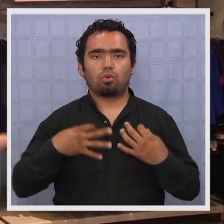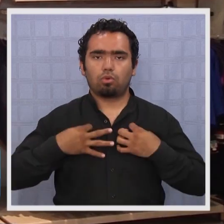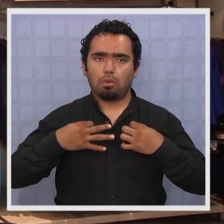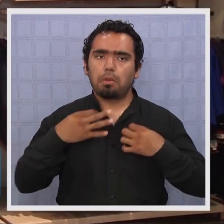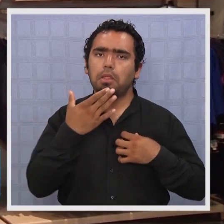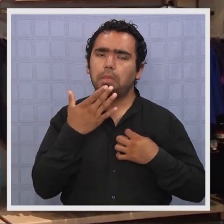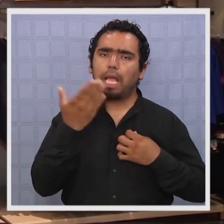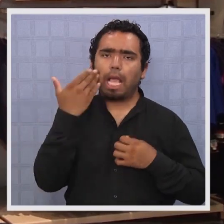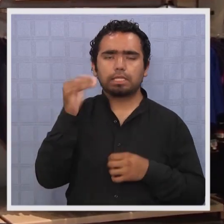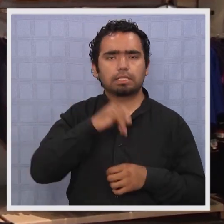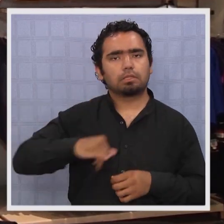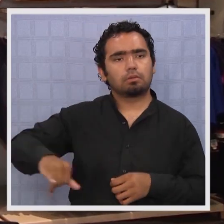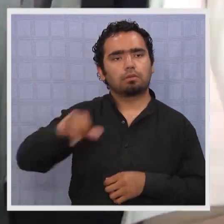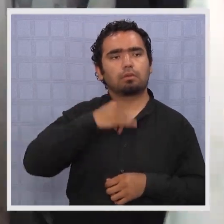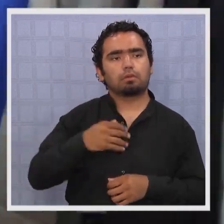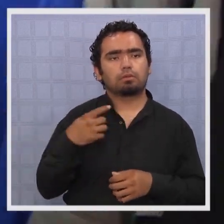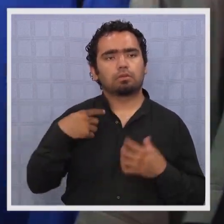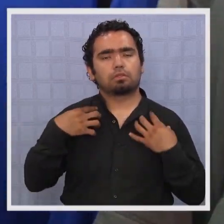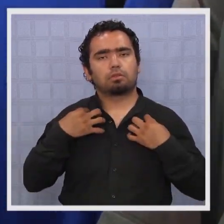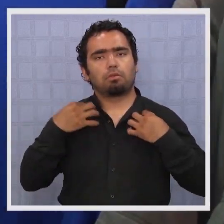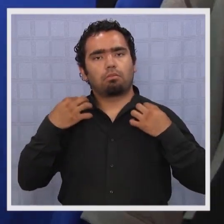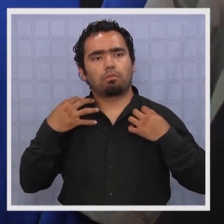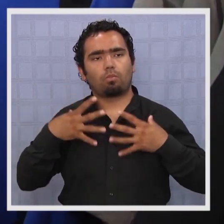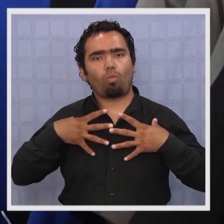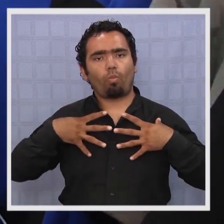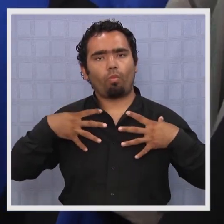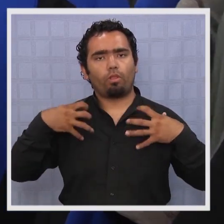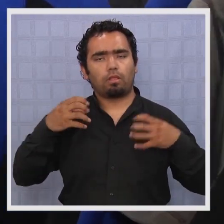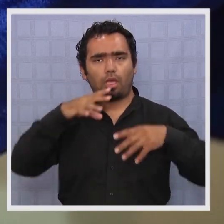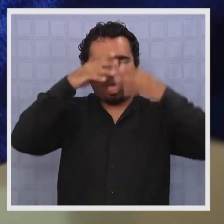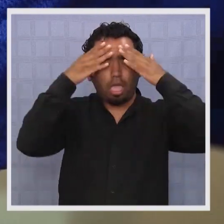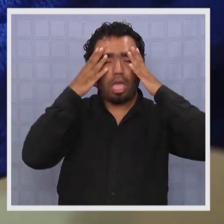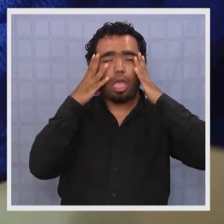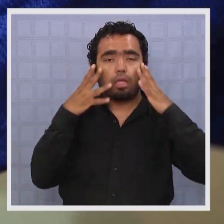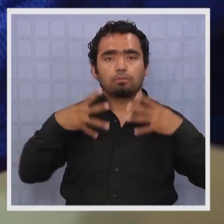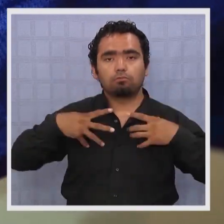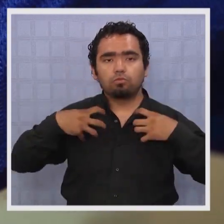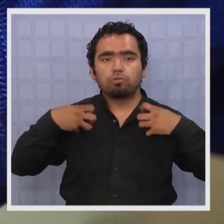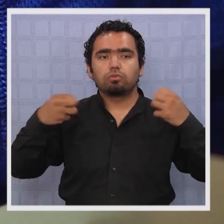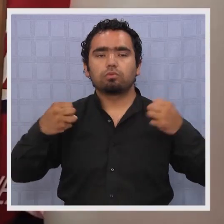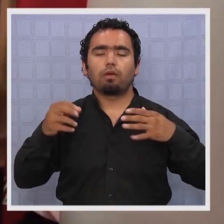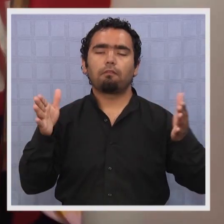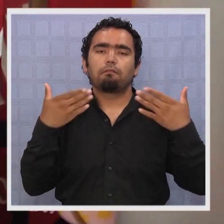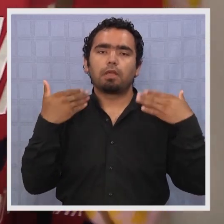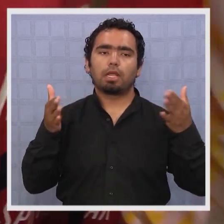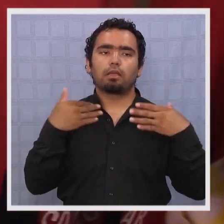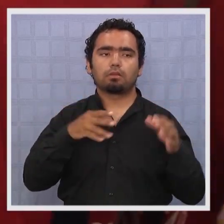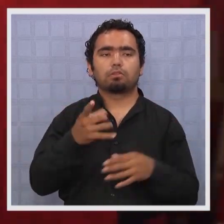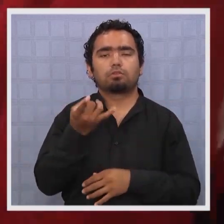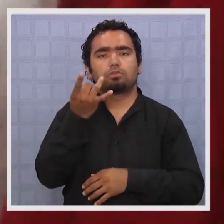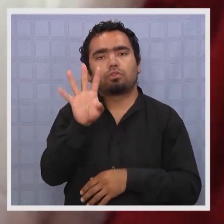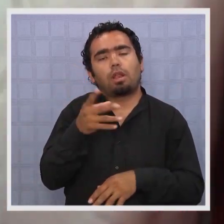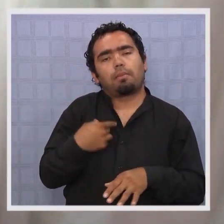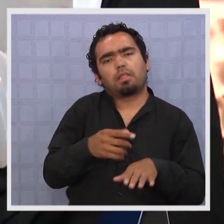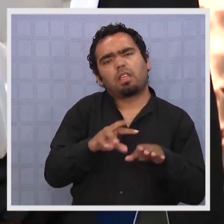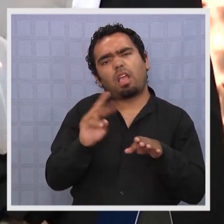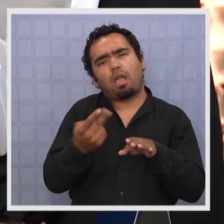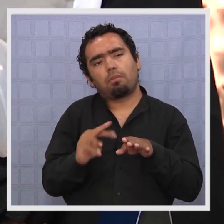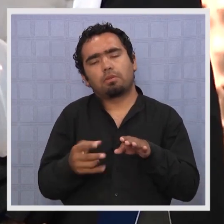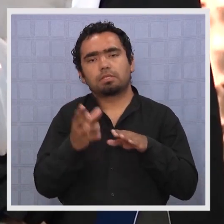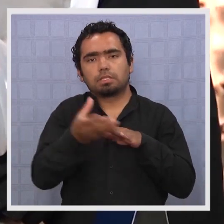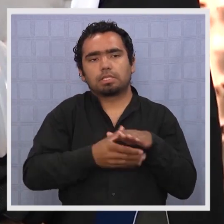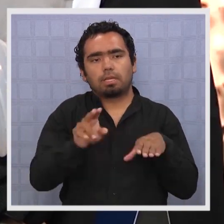transpiran y tiene que ser algo para que absorba la traspiración para mantenerse fresco lo que más variaría sería la zapatilla Es